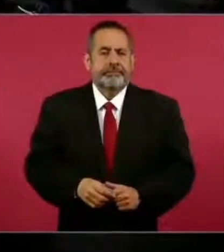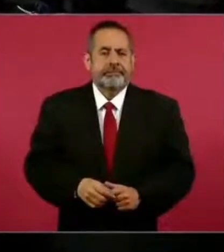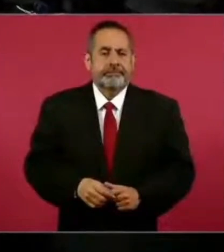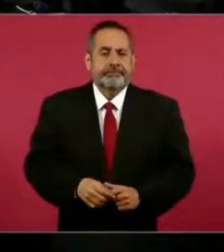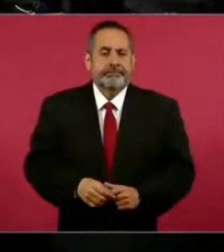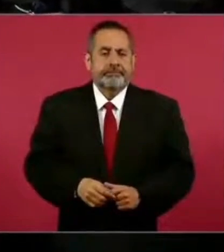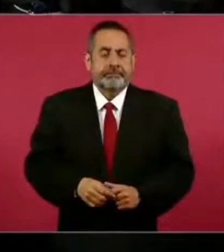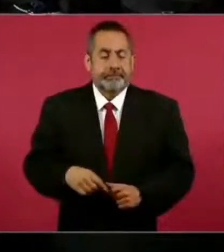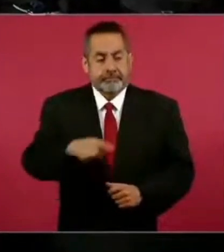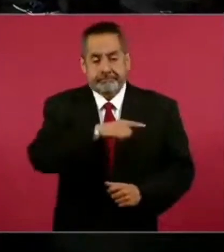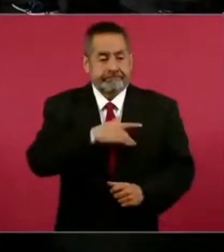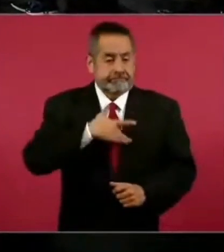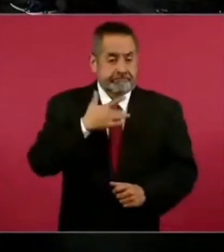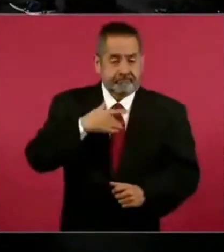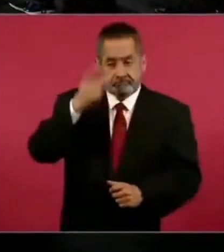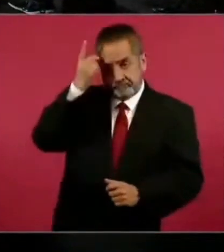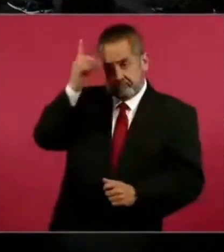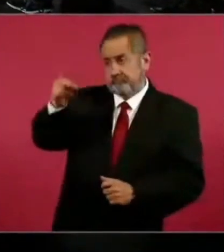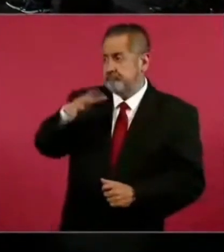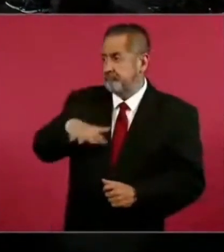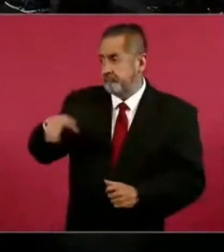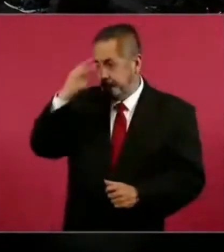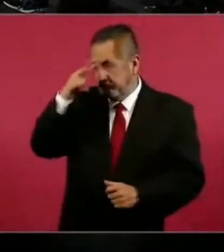Los dueños de México.